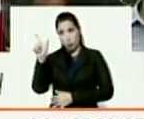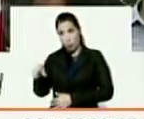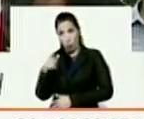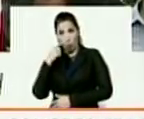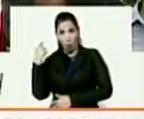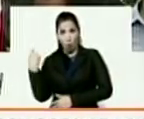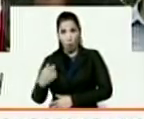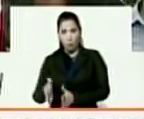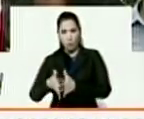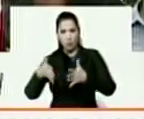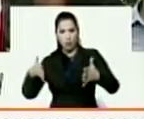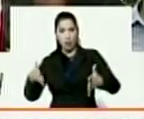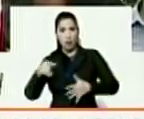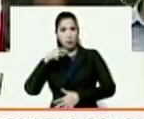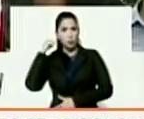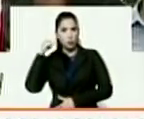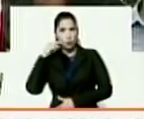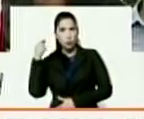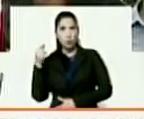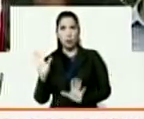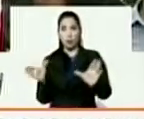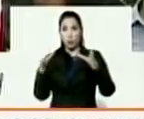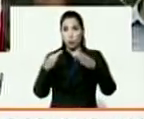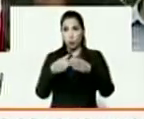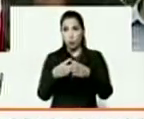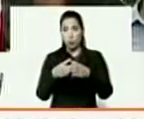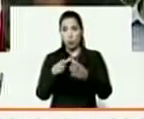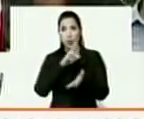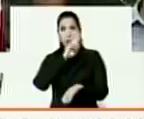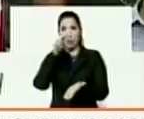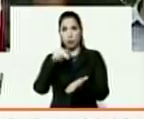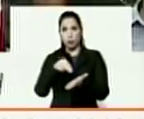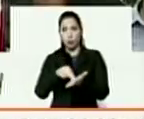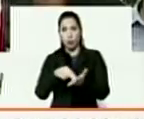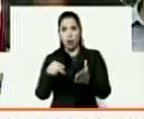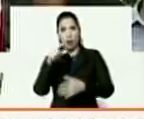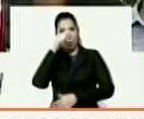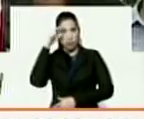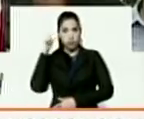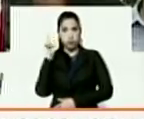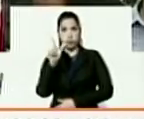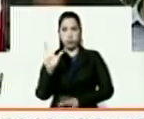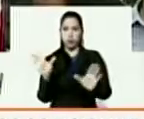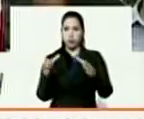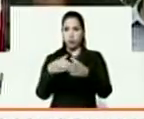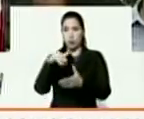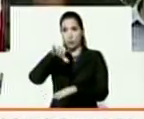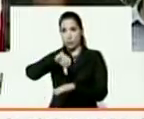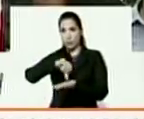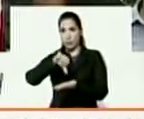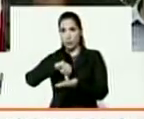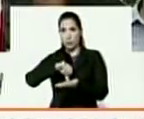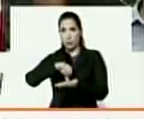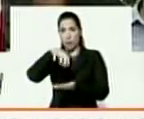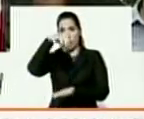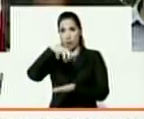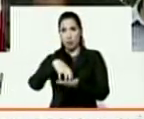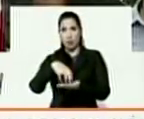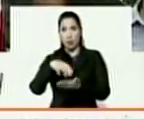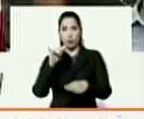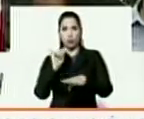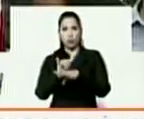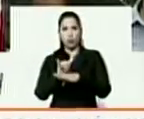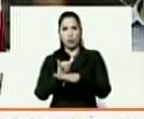la dirección nacional de nuestro partido se ha reunido acá en cumaná como parte de estos homenajes que le estamos